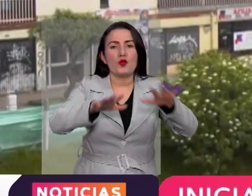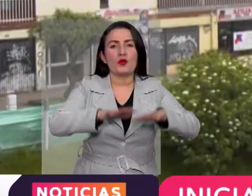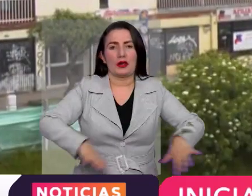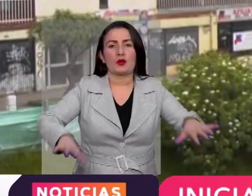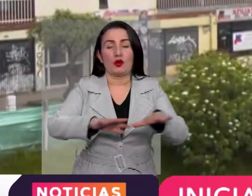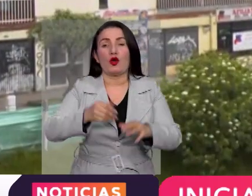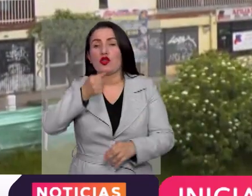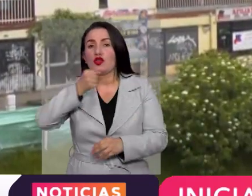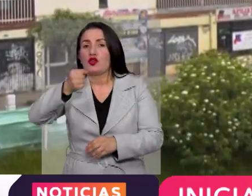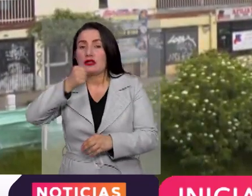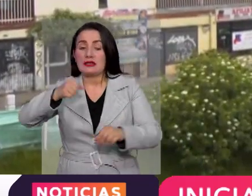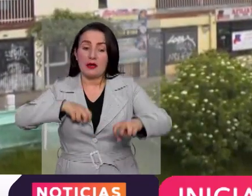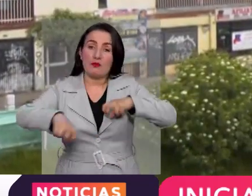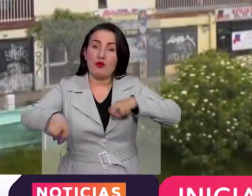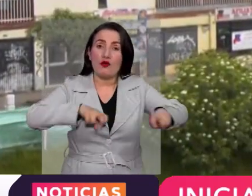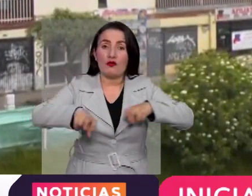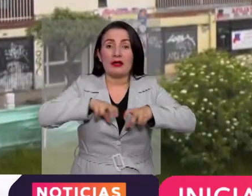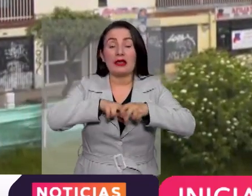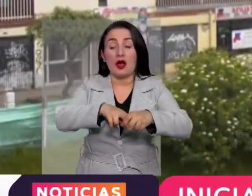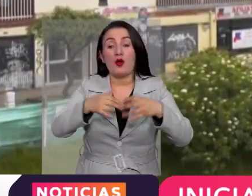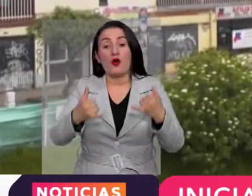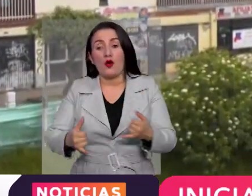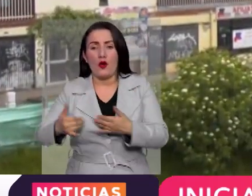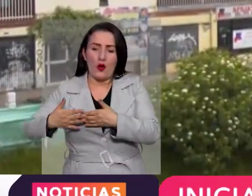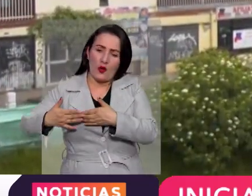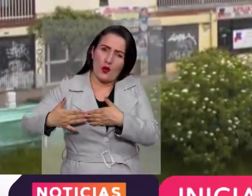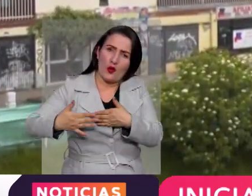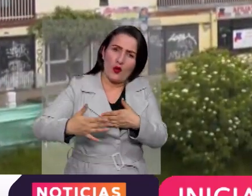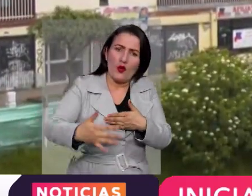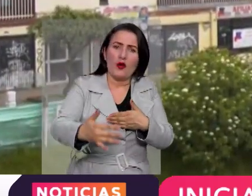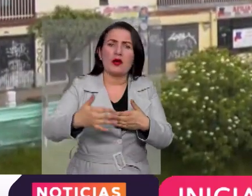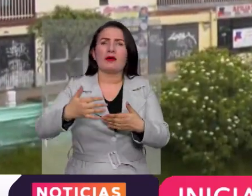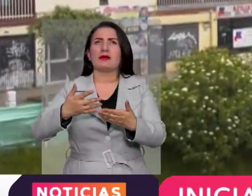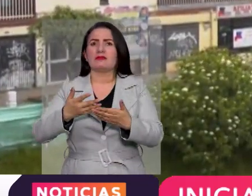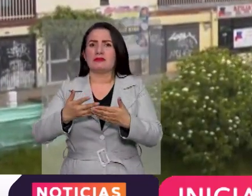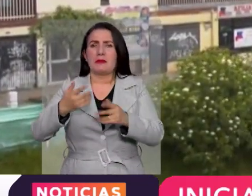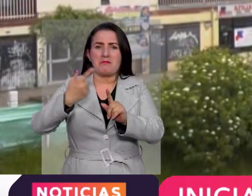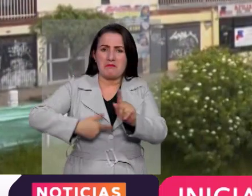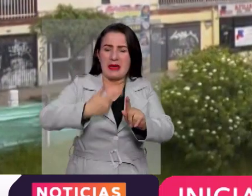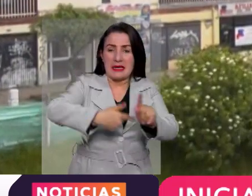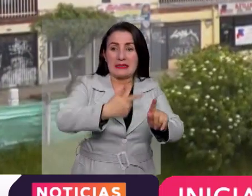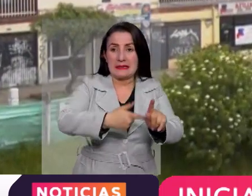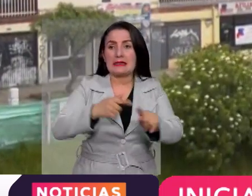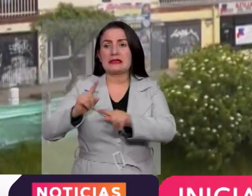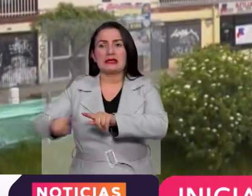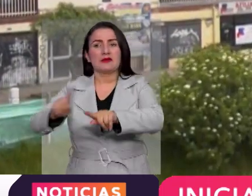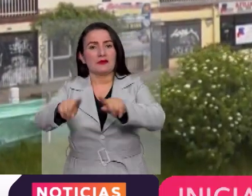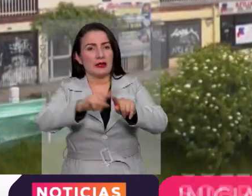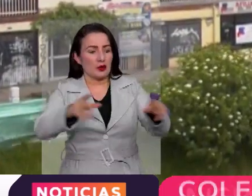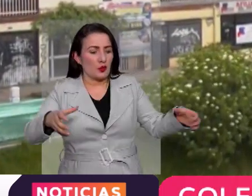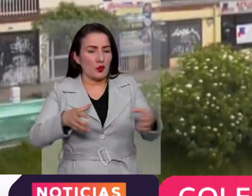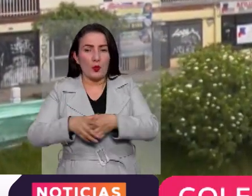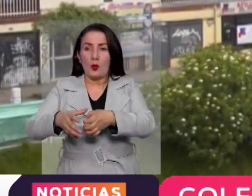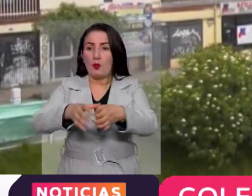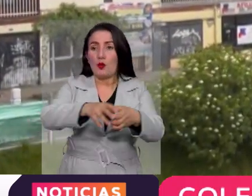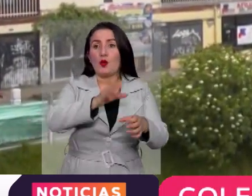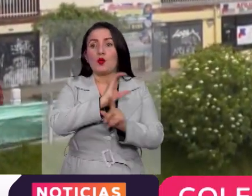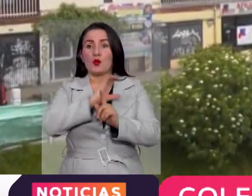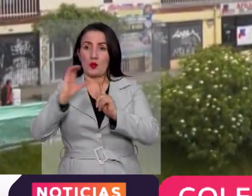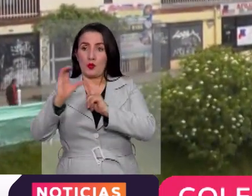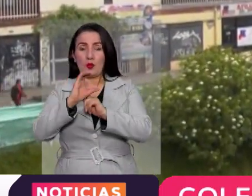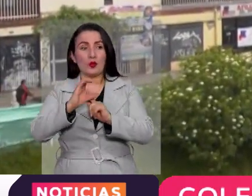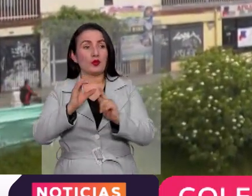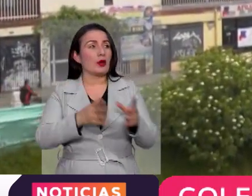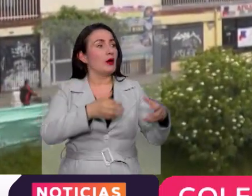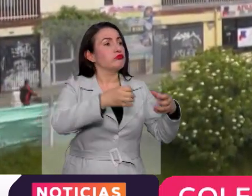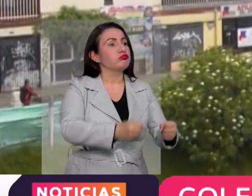en otras noticias de movilidad desde hoy y por varios de parís varios meses diferentes colectivos culturales se toman en las